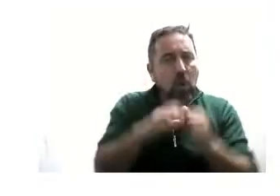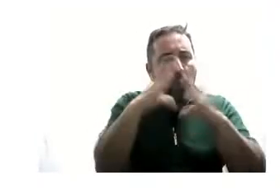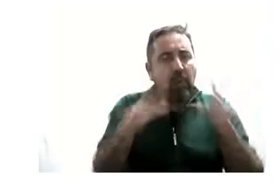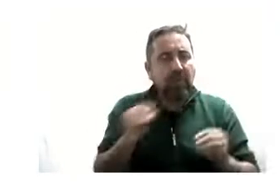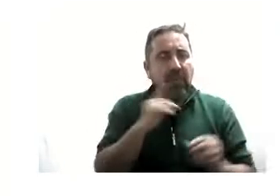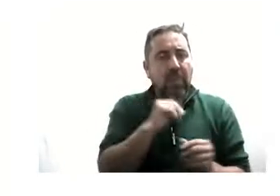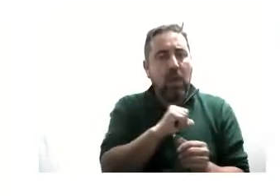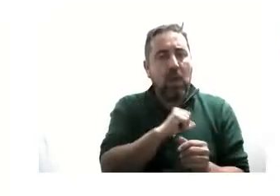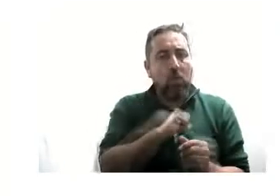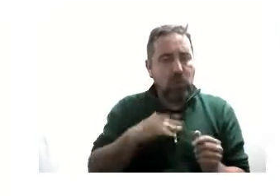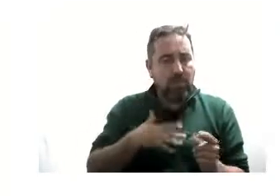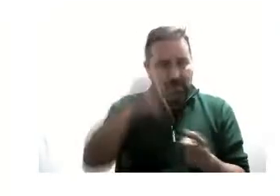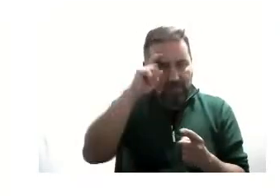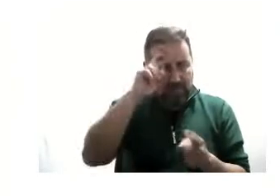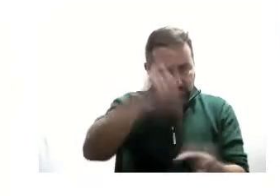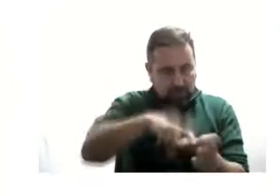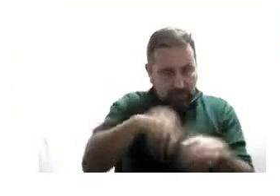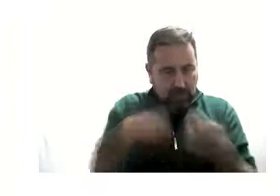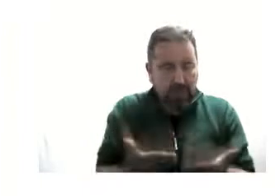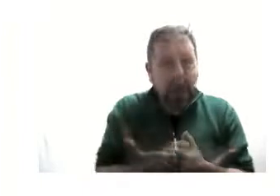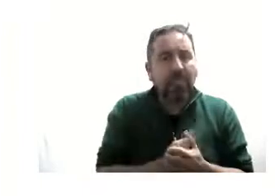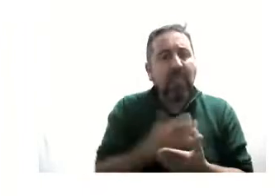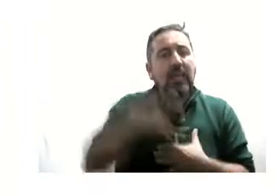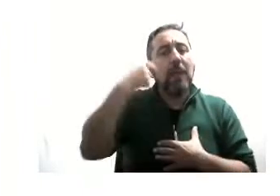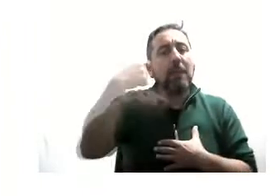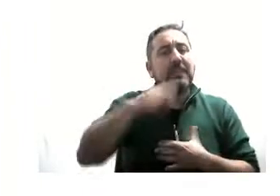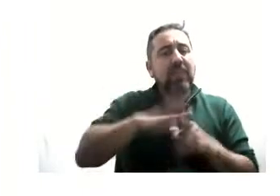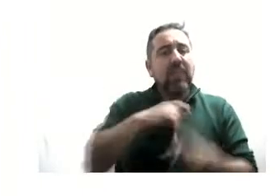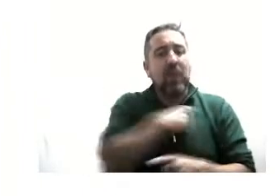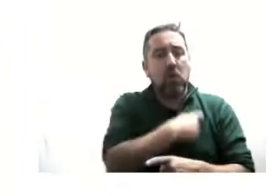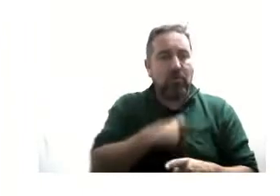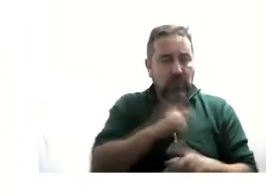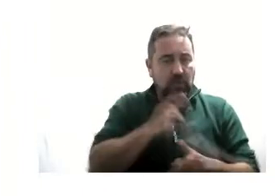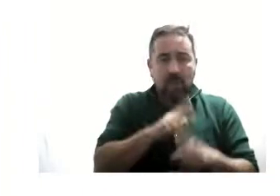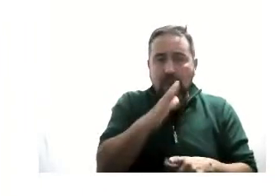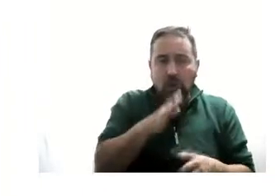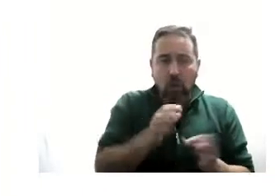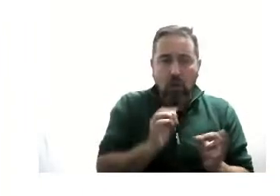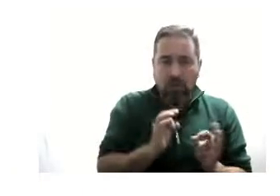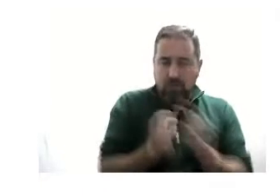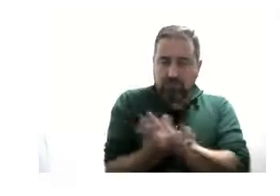Autónoma de Madrid, es el presidente de la Comisión de Otología de la Sociedad